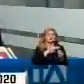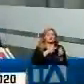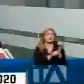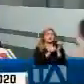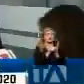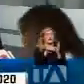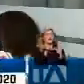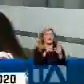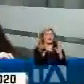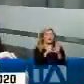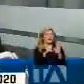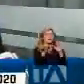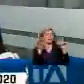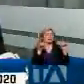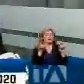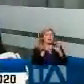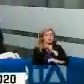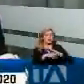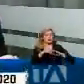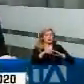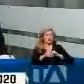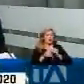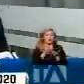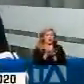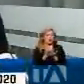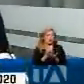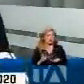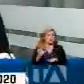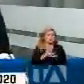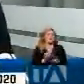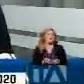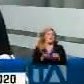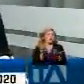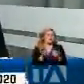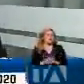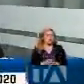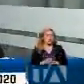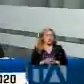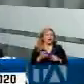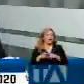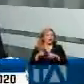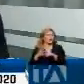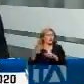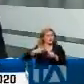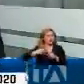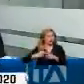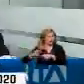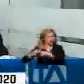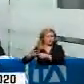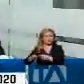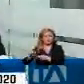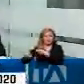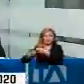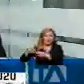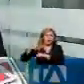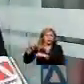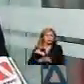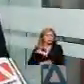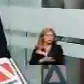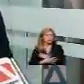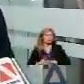presencia del ministro de Energía por el tema de petróleo, los ingresos que tenemos, en fin, la importación de los derivados, el sector, obviamente, el señor